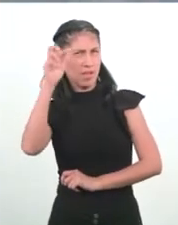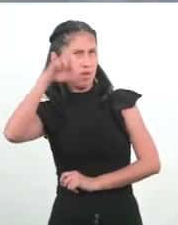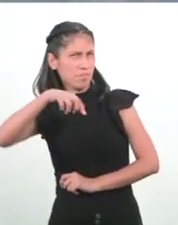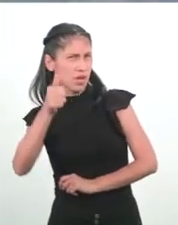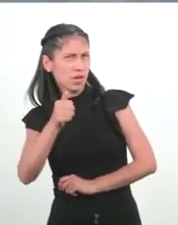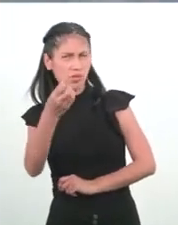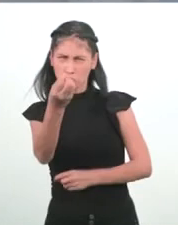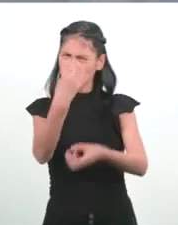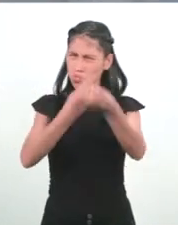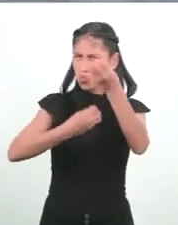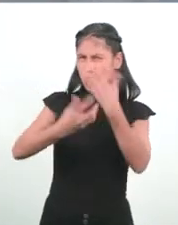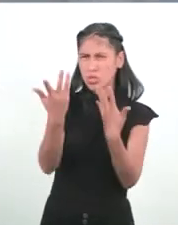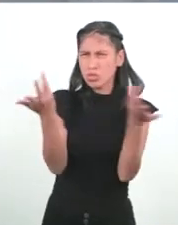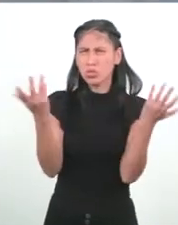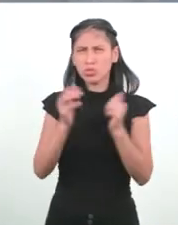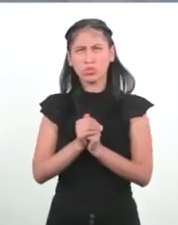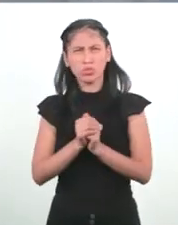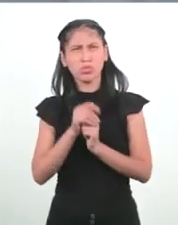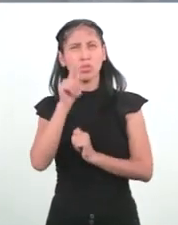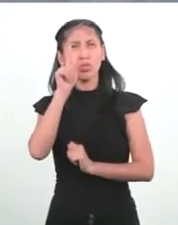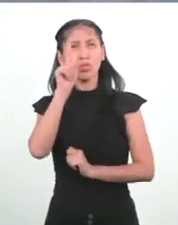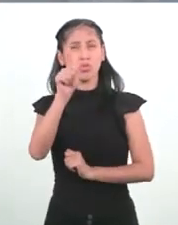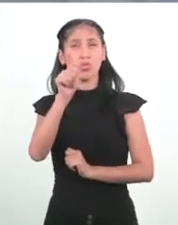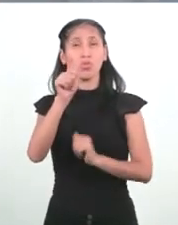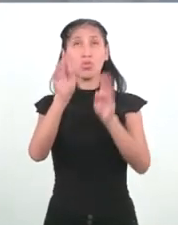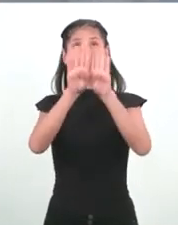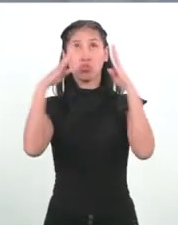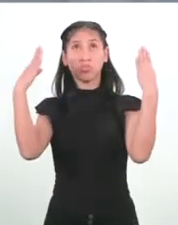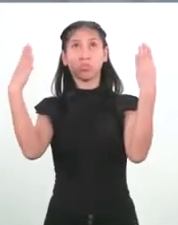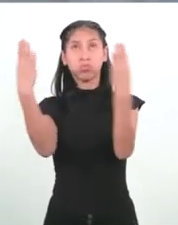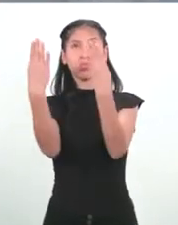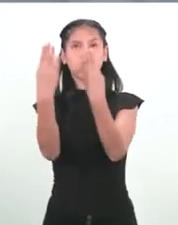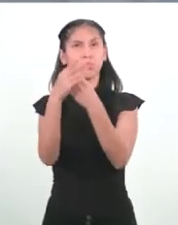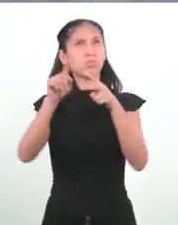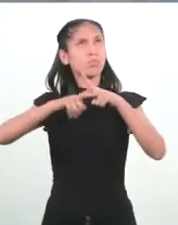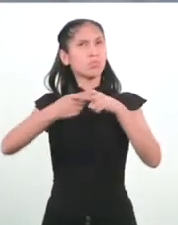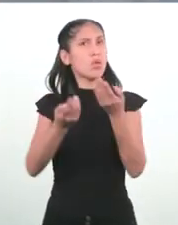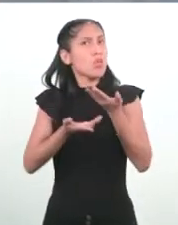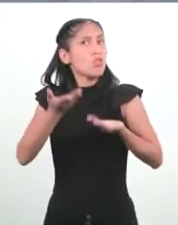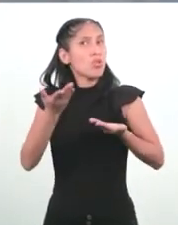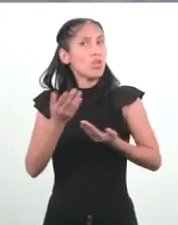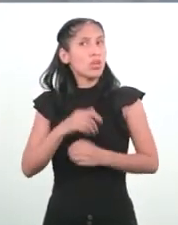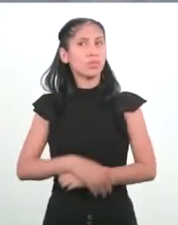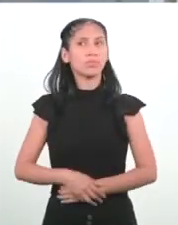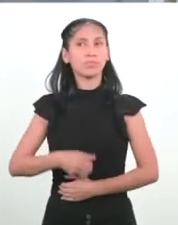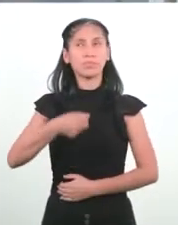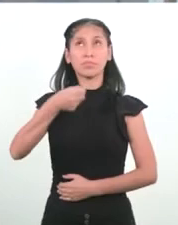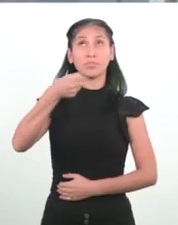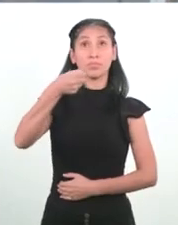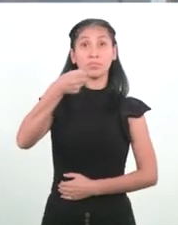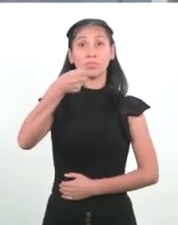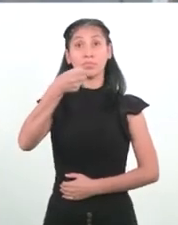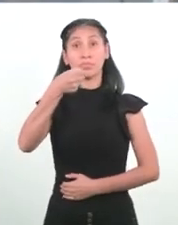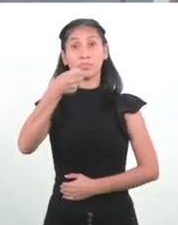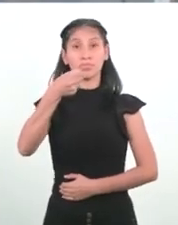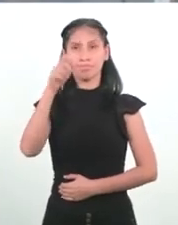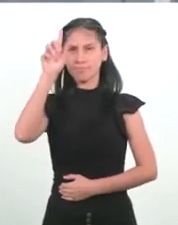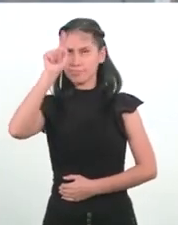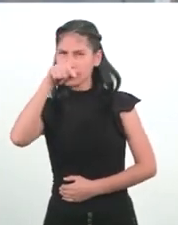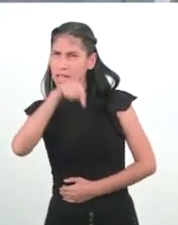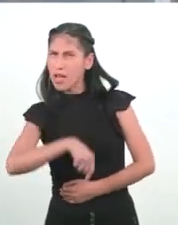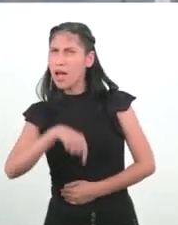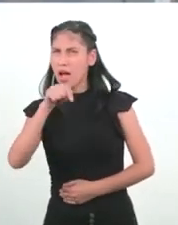Cuéntenos, ¿en qué vitrina inició su trabajo? Y el cierre. En esta fase